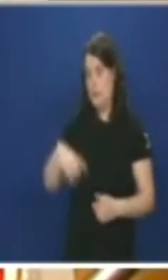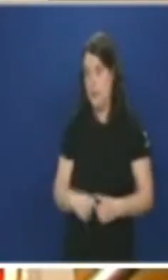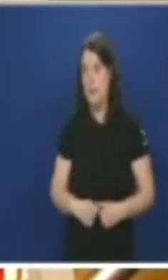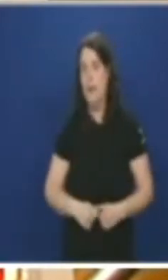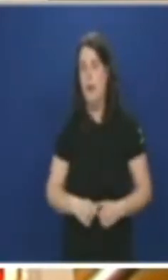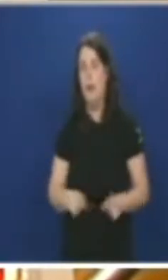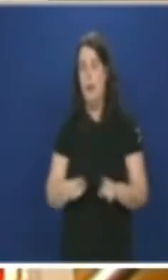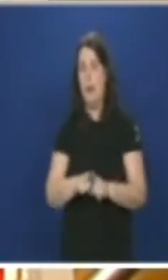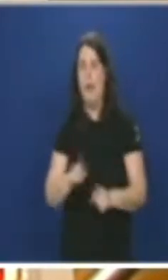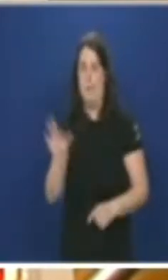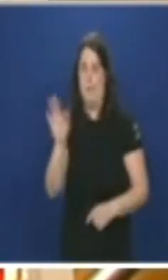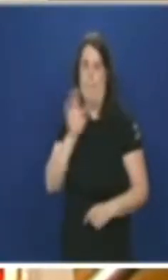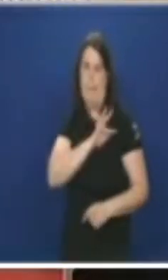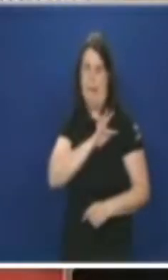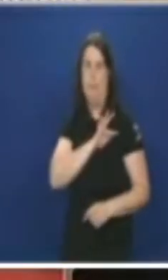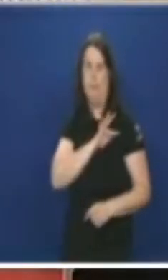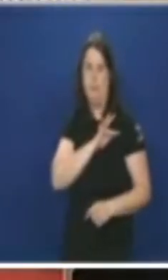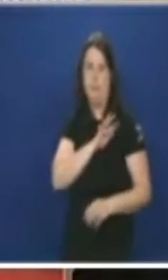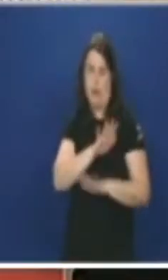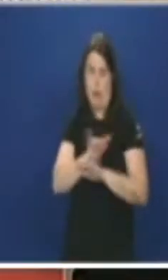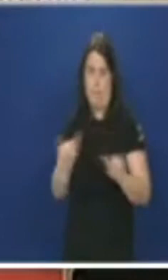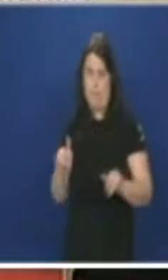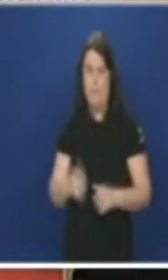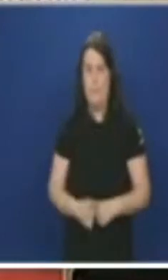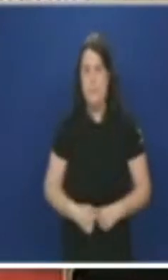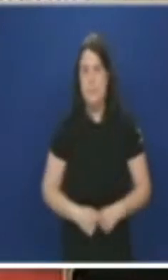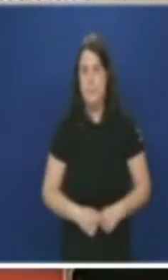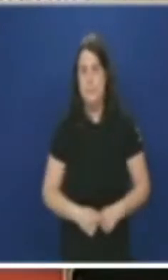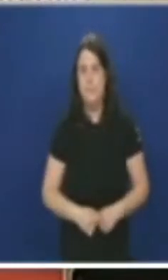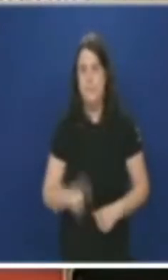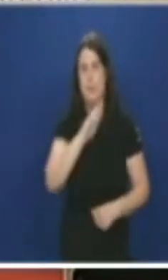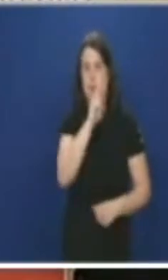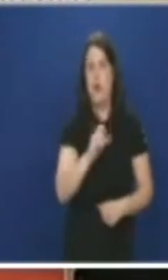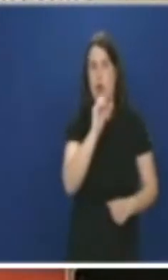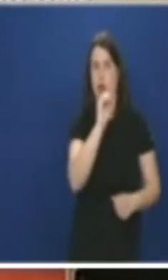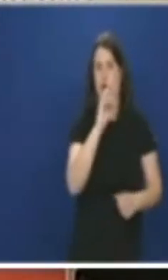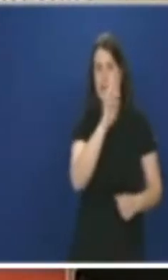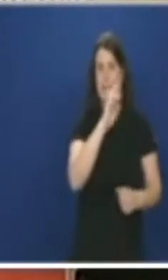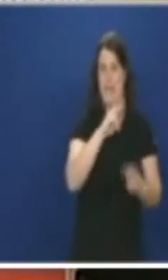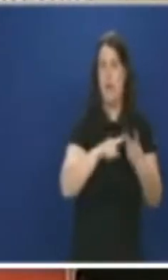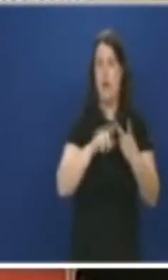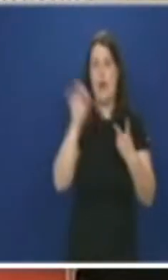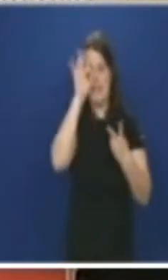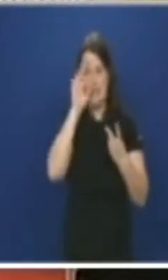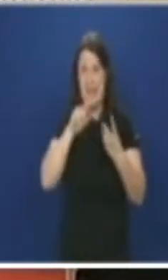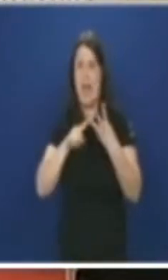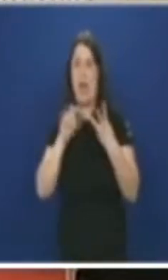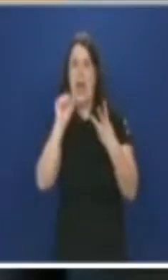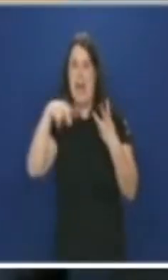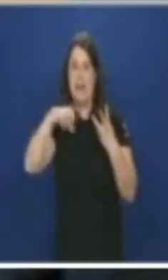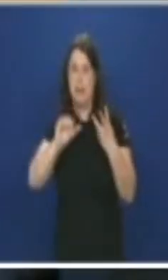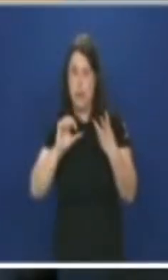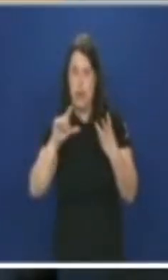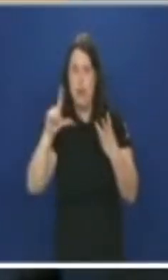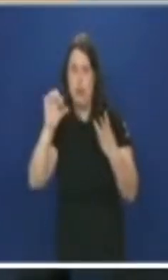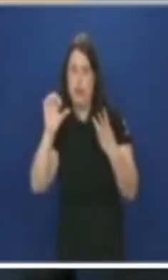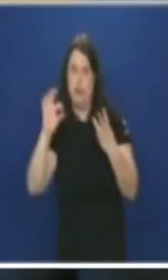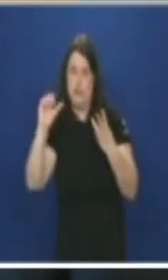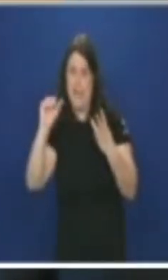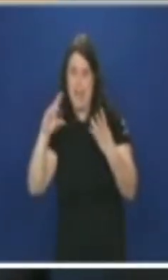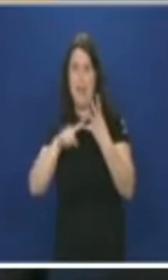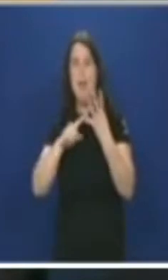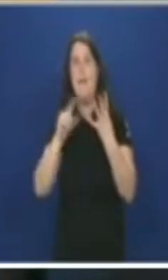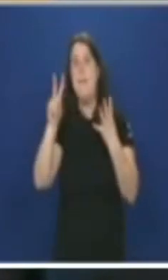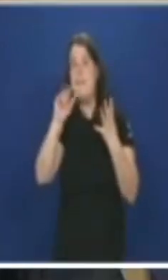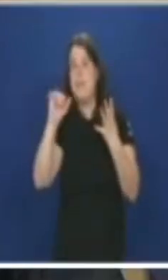premia merecidamente. A Fundación Otero Pedrallo, a Fundación Castelao, a Fundación Antón Losa de Diegue e a Fundación Vicente